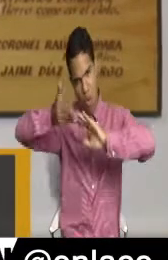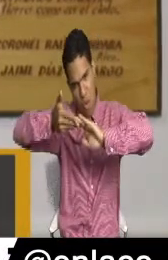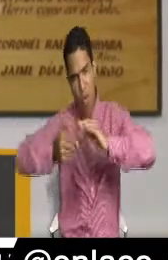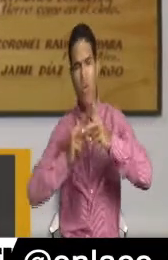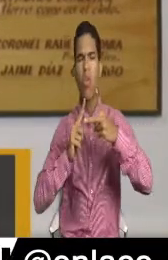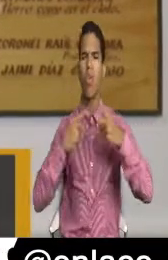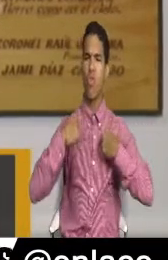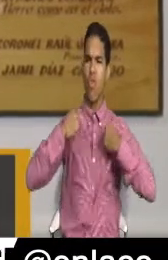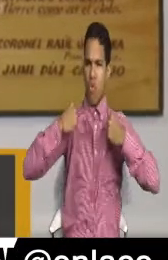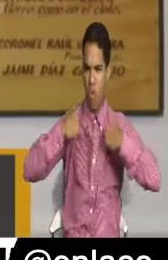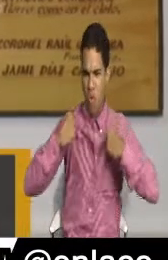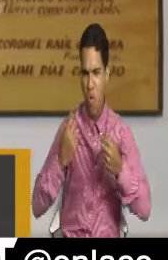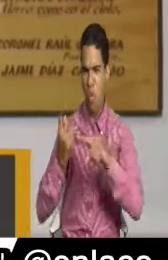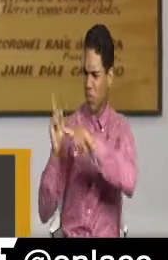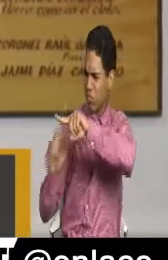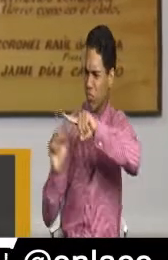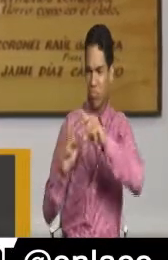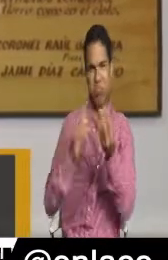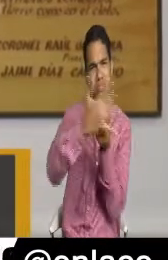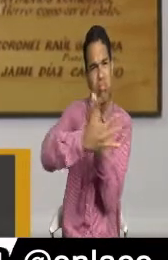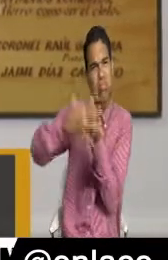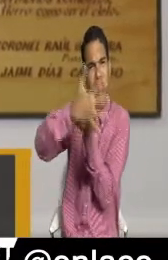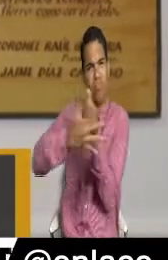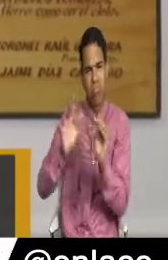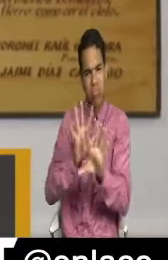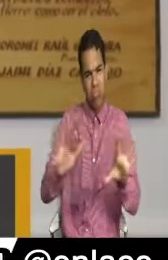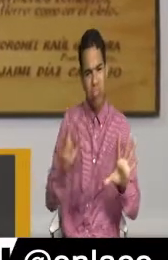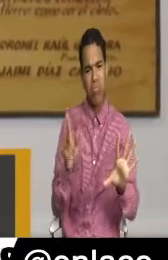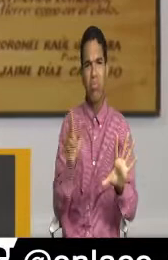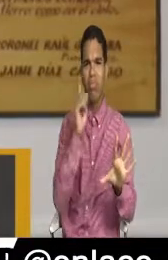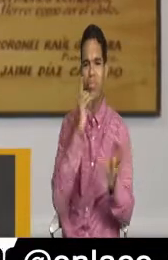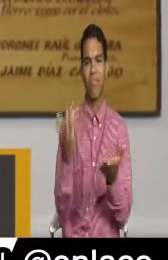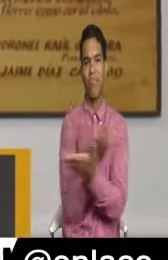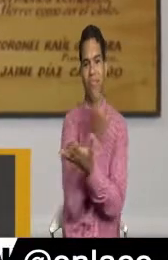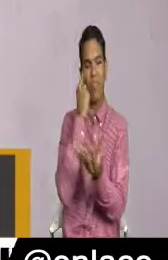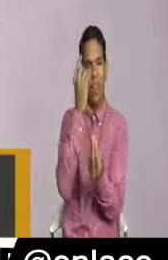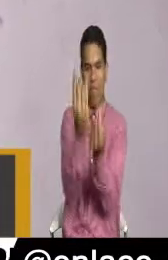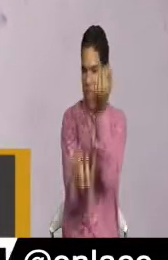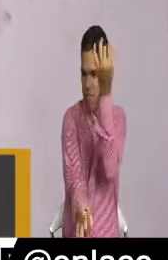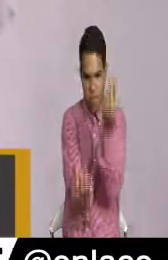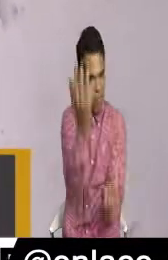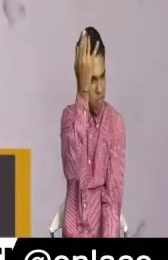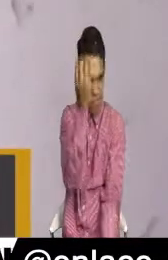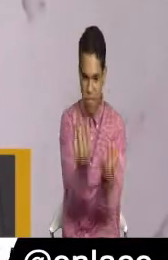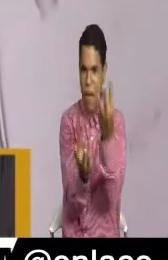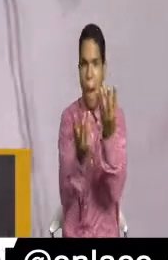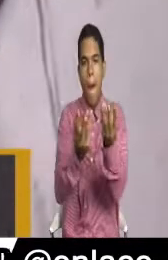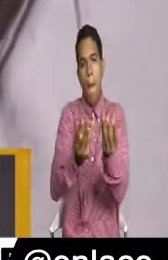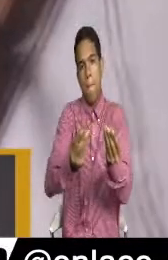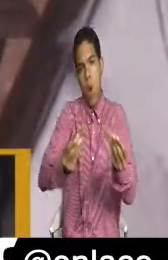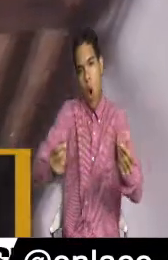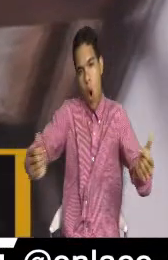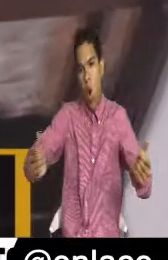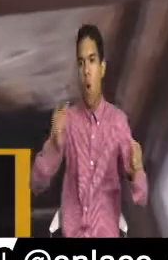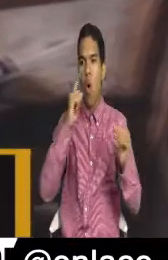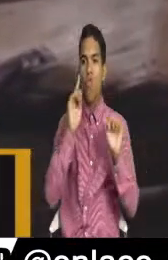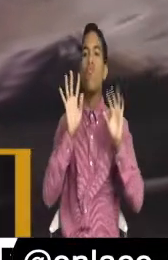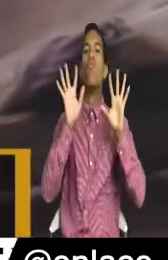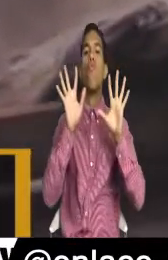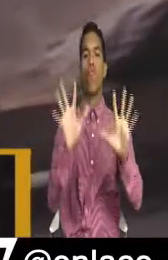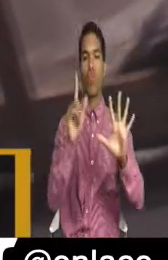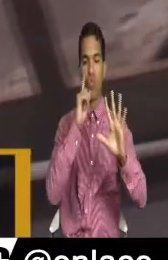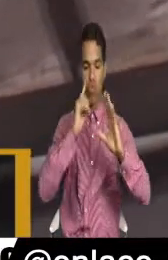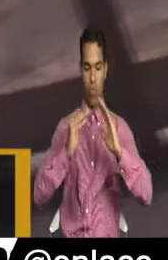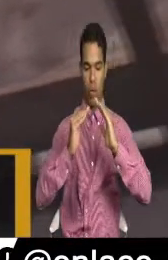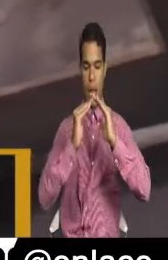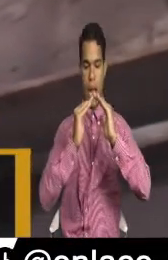ropa, varios enseres donde desafortunadamente estos fueron consumidos completamente por el fuego. La conflagración alcanzó a consumir parte del techo